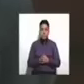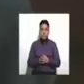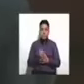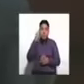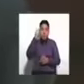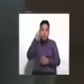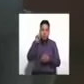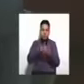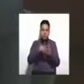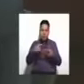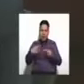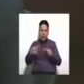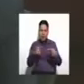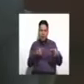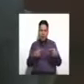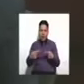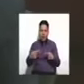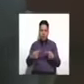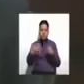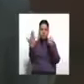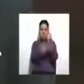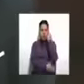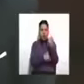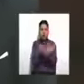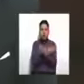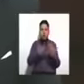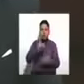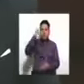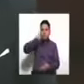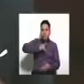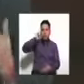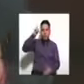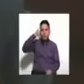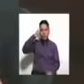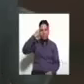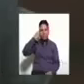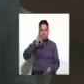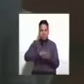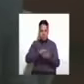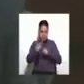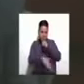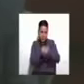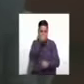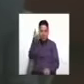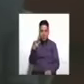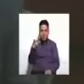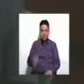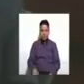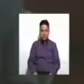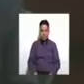obviamente estos debates también son para censurar otras decisiones de gobierno y del señor ministro,